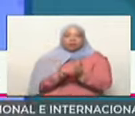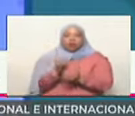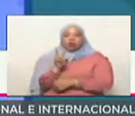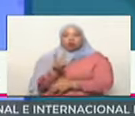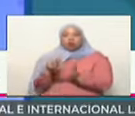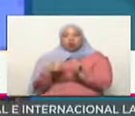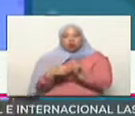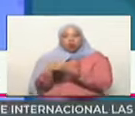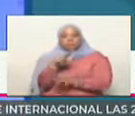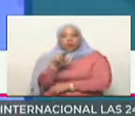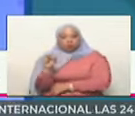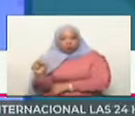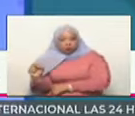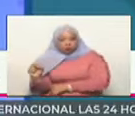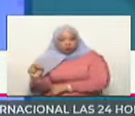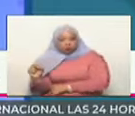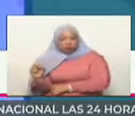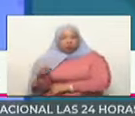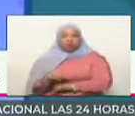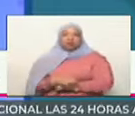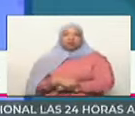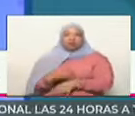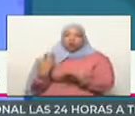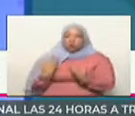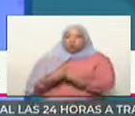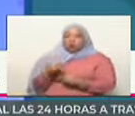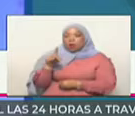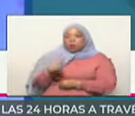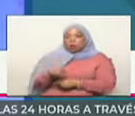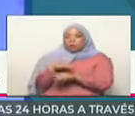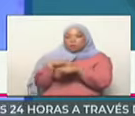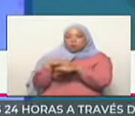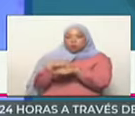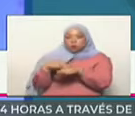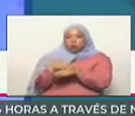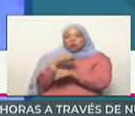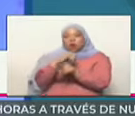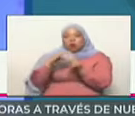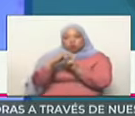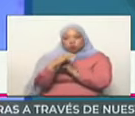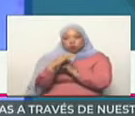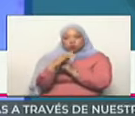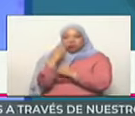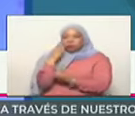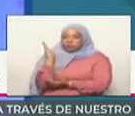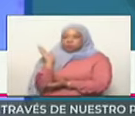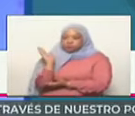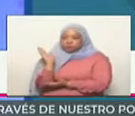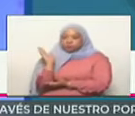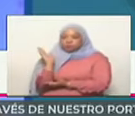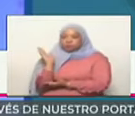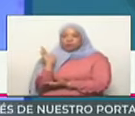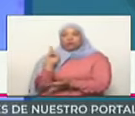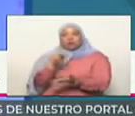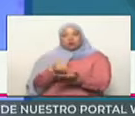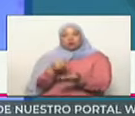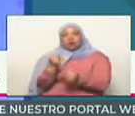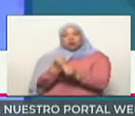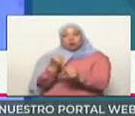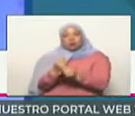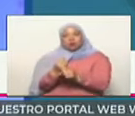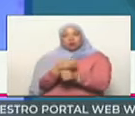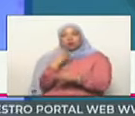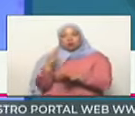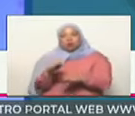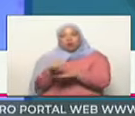2020, también acompañado de nuestro ciudadano ministro, y bueno, de los que partieron en ese entonces, el